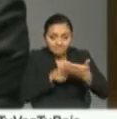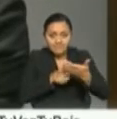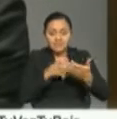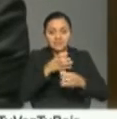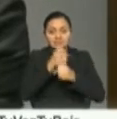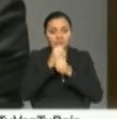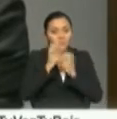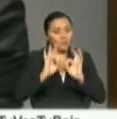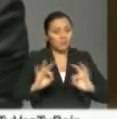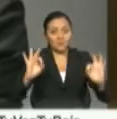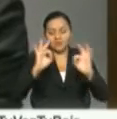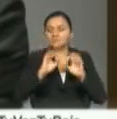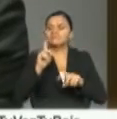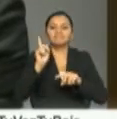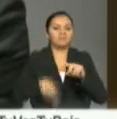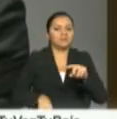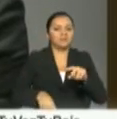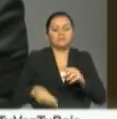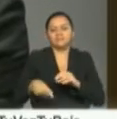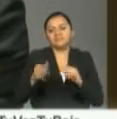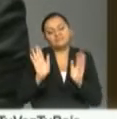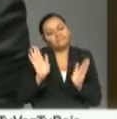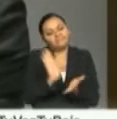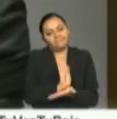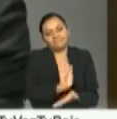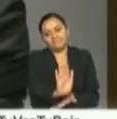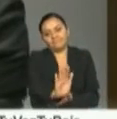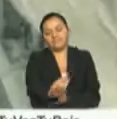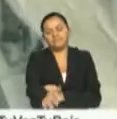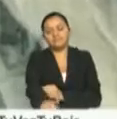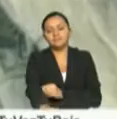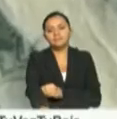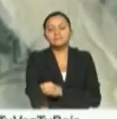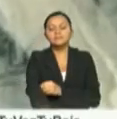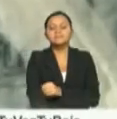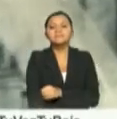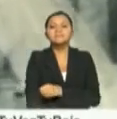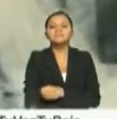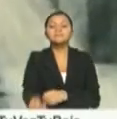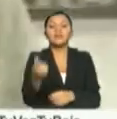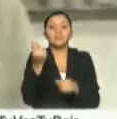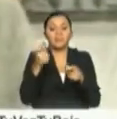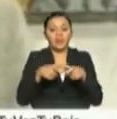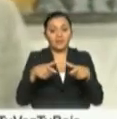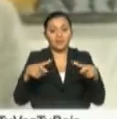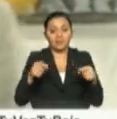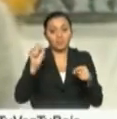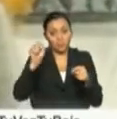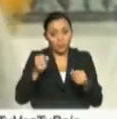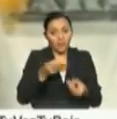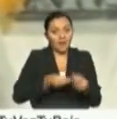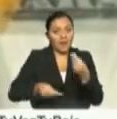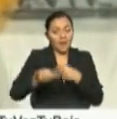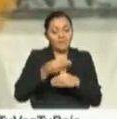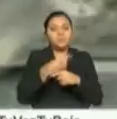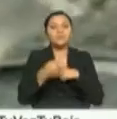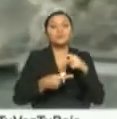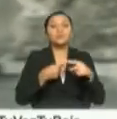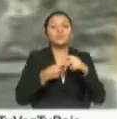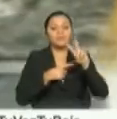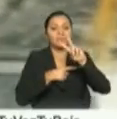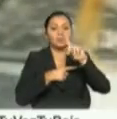la superficie del billete, tampoco puede ser canjeado. Los billetes que se podrán canjear después del 21 de